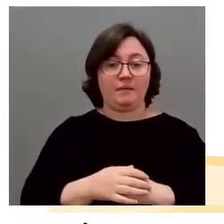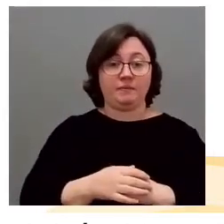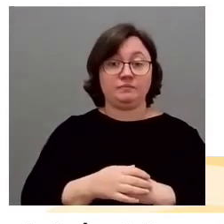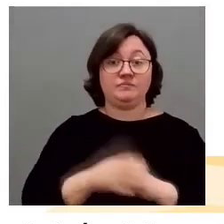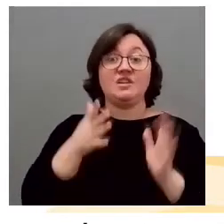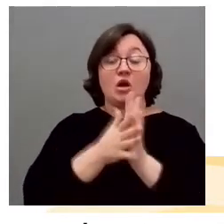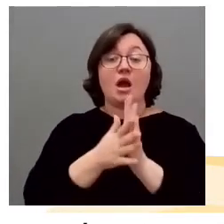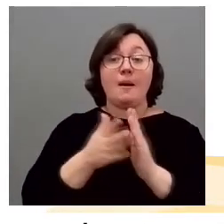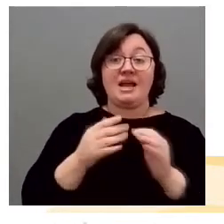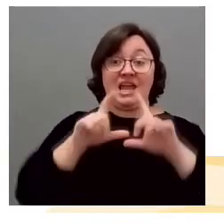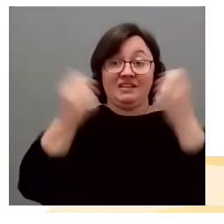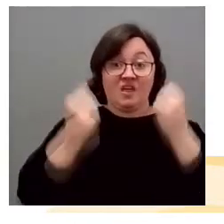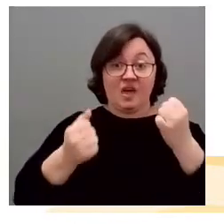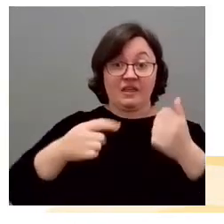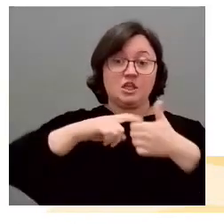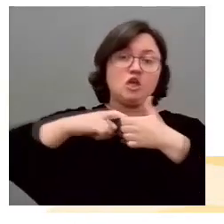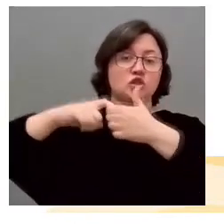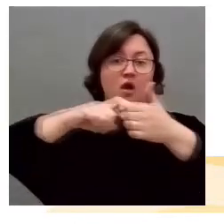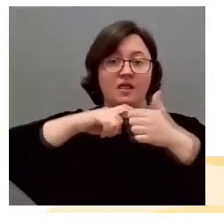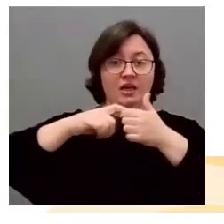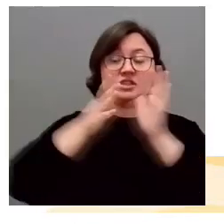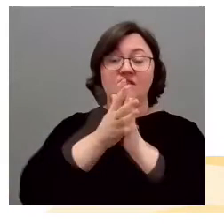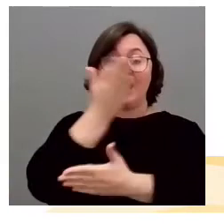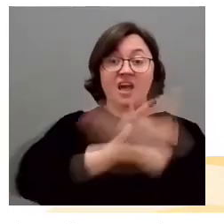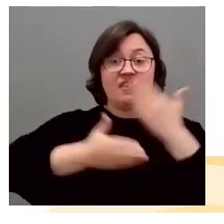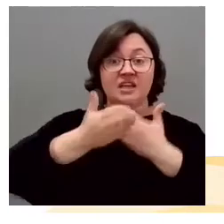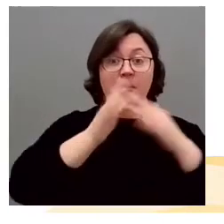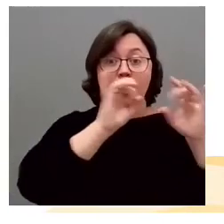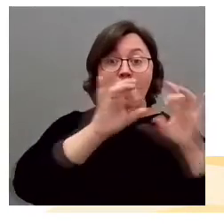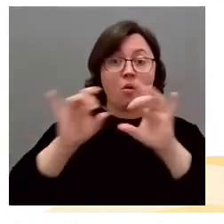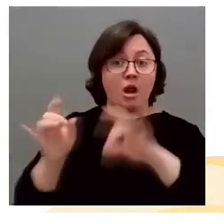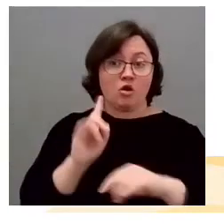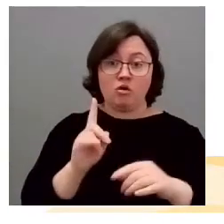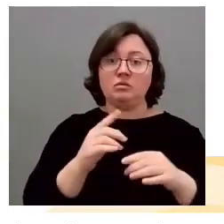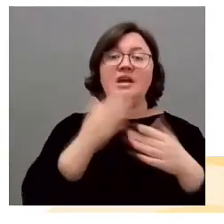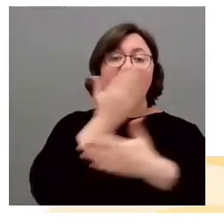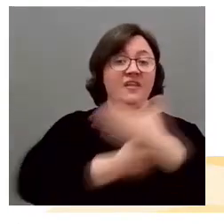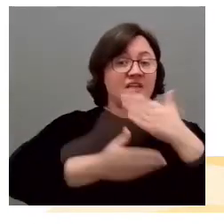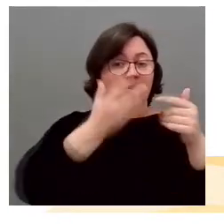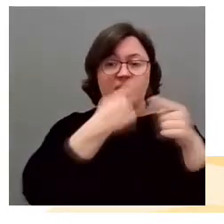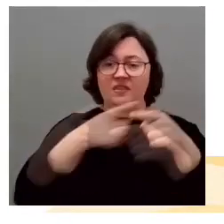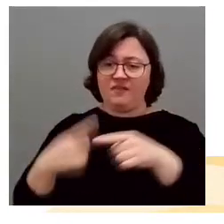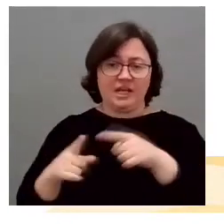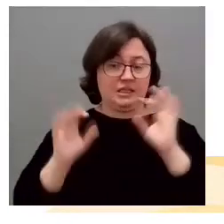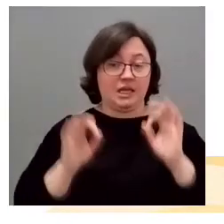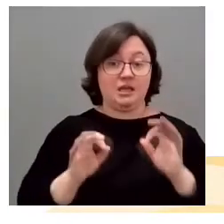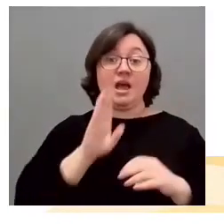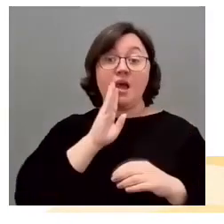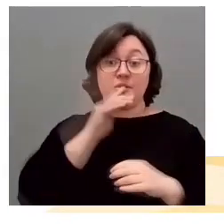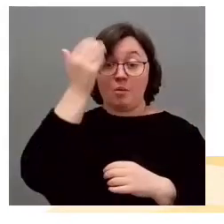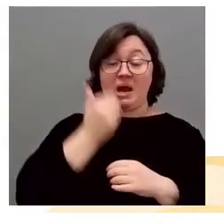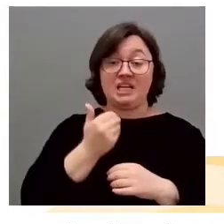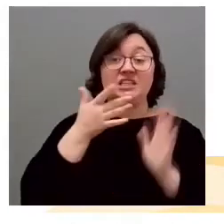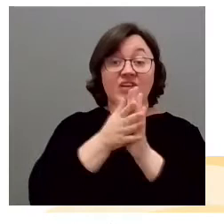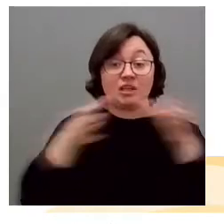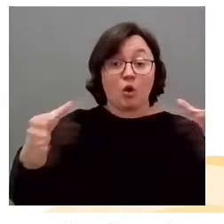ser solidarios entre las entidades, hay que reconocer que no todas las discapacidades son iguales. Antes lo decía, en la parálisis cerebral, el 80% de las